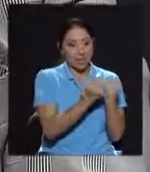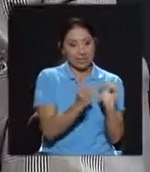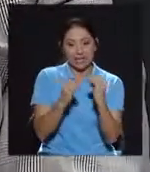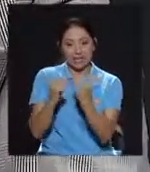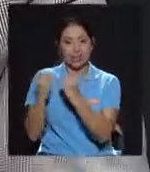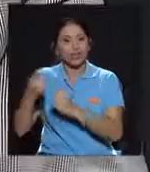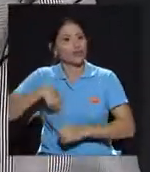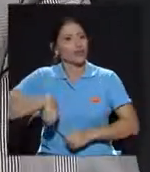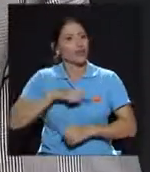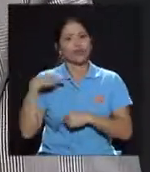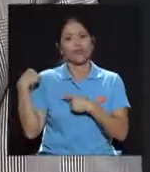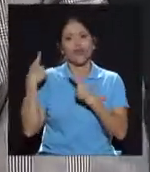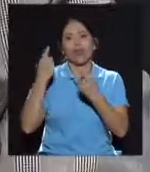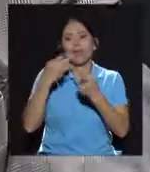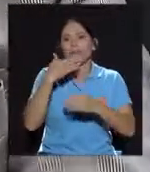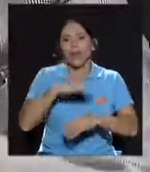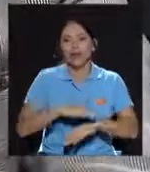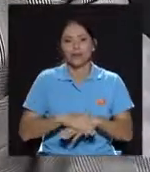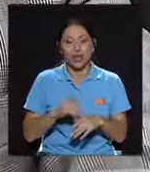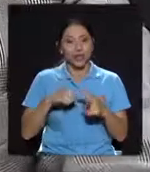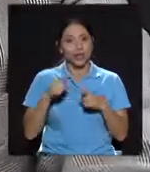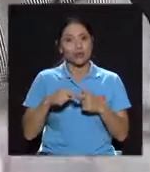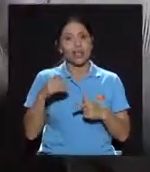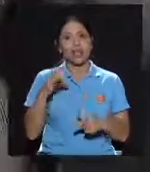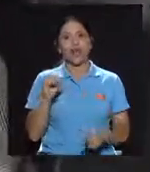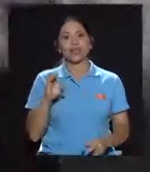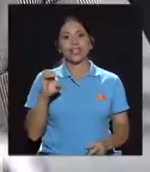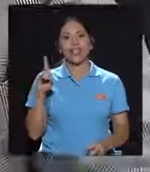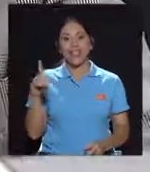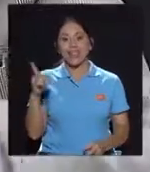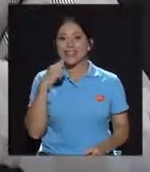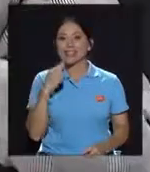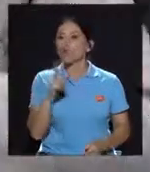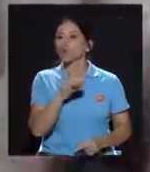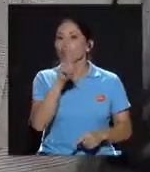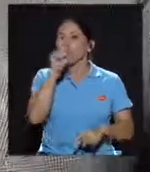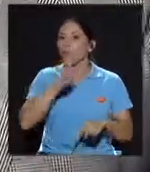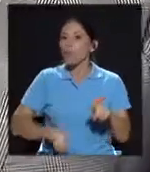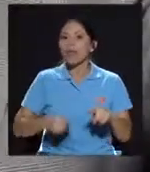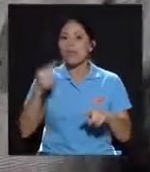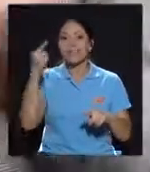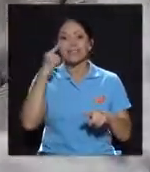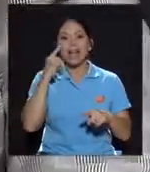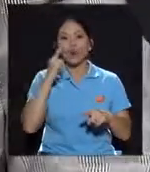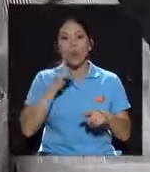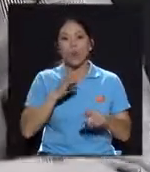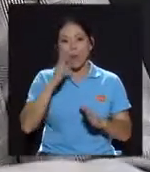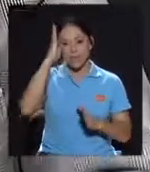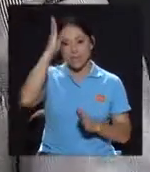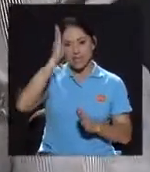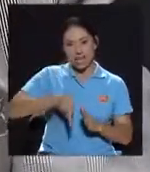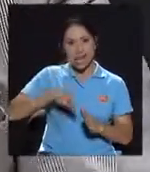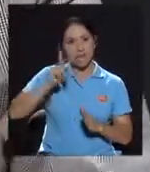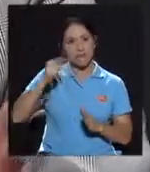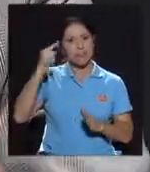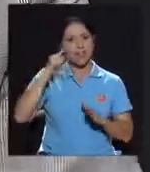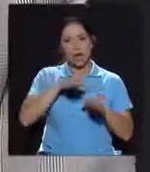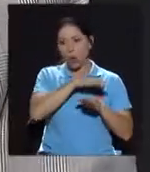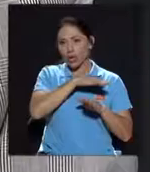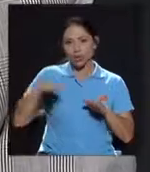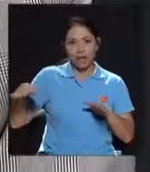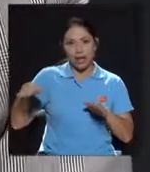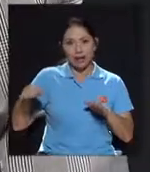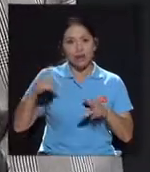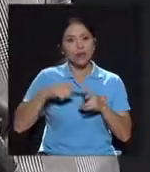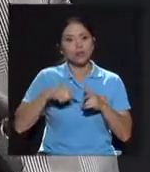entonces la o se nos dice mire usted no tiene que pensar más vertical y horizontal y entonces un proceso por ejemplo un